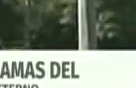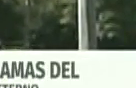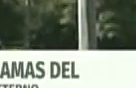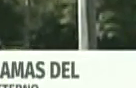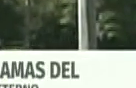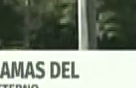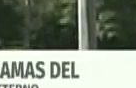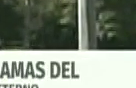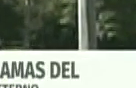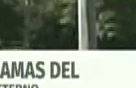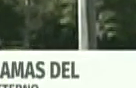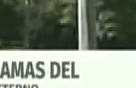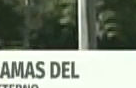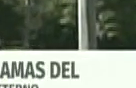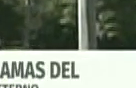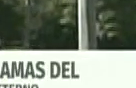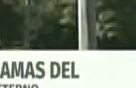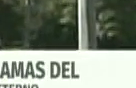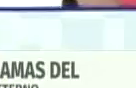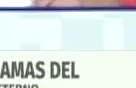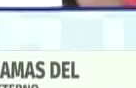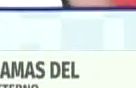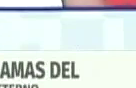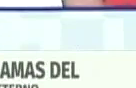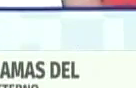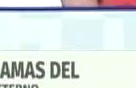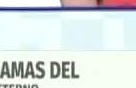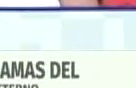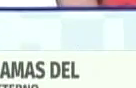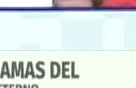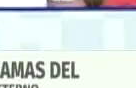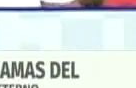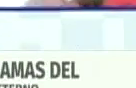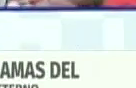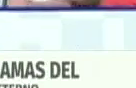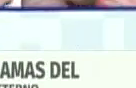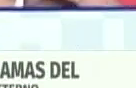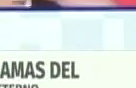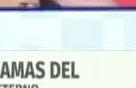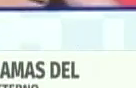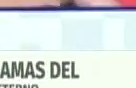Somos solamente juntos logramos vencer esta guerra económica, compatriotas.